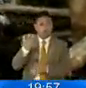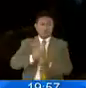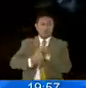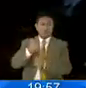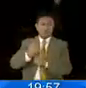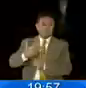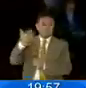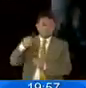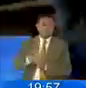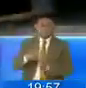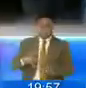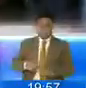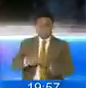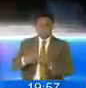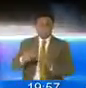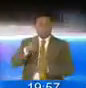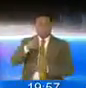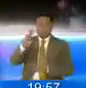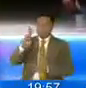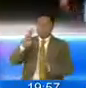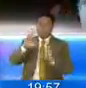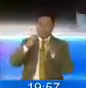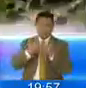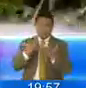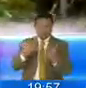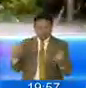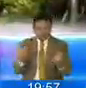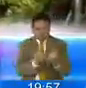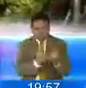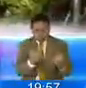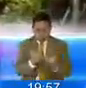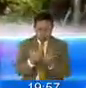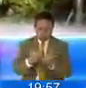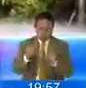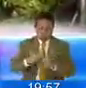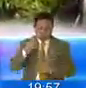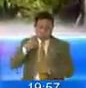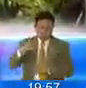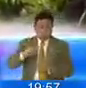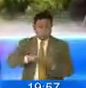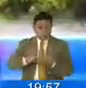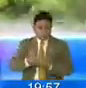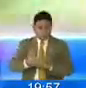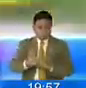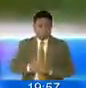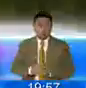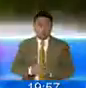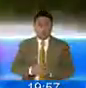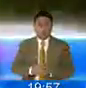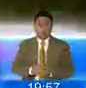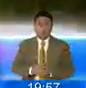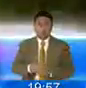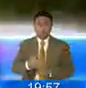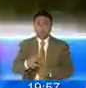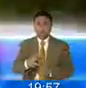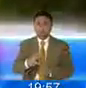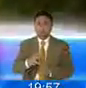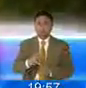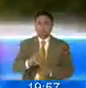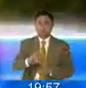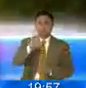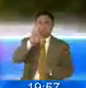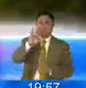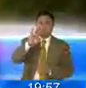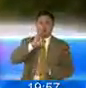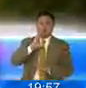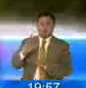años. 26 familias decidieron aunar esfuerzos y apostarle al turismo comunitario. Son alrededor de